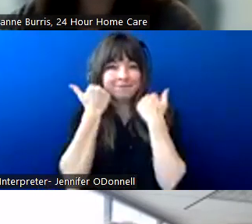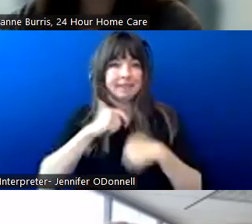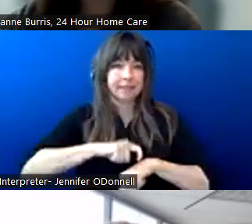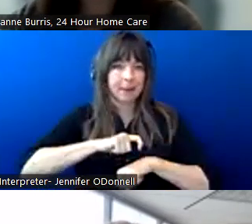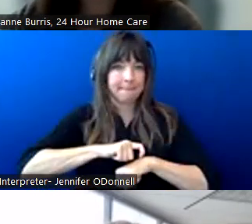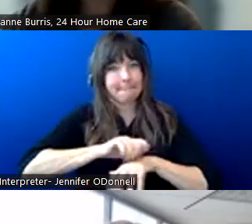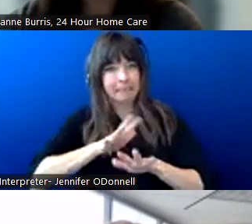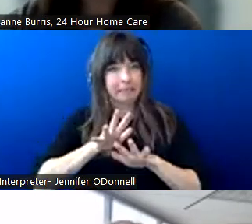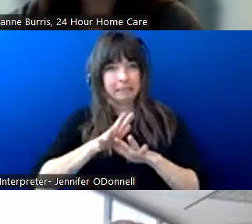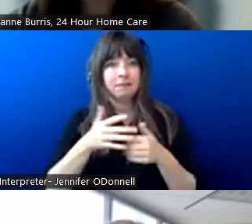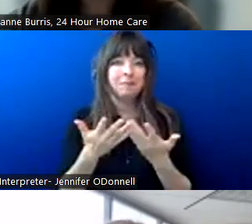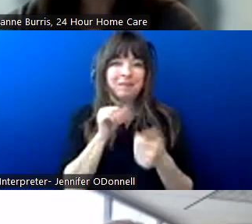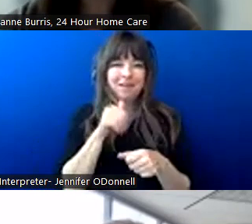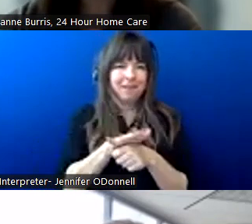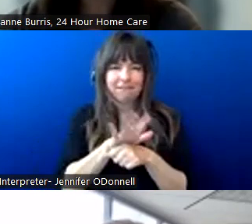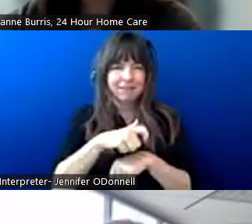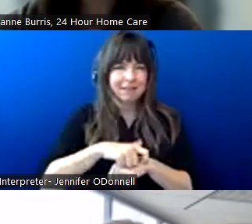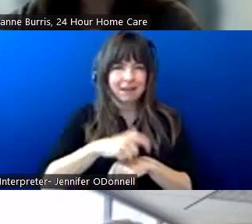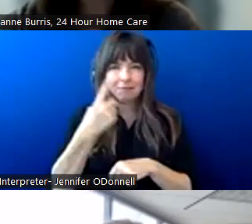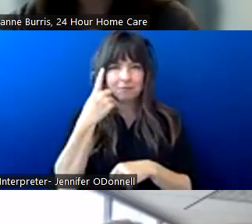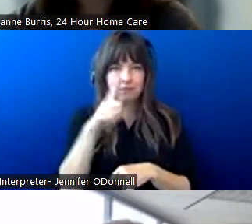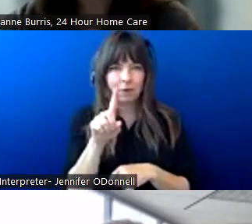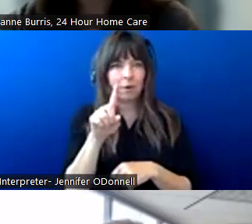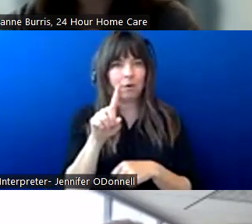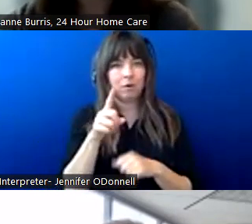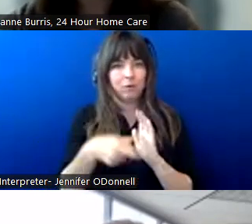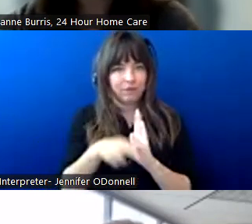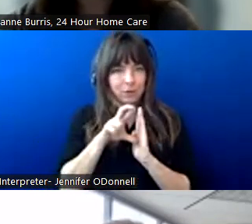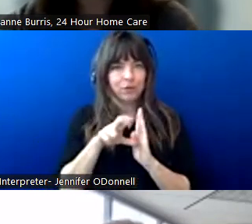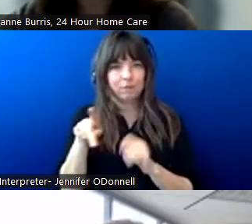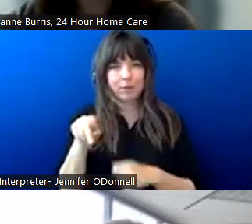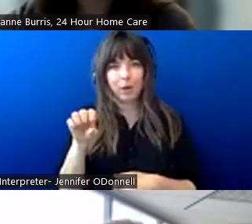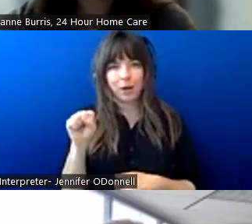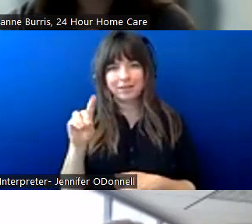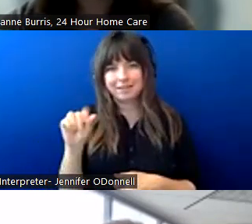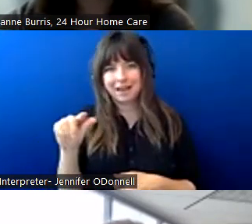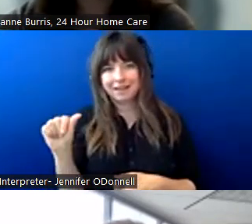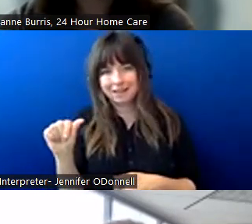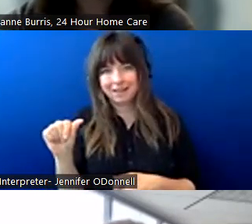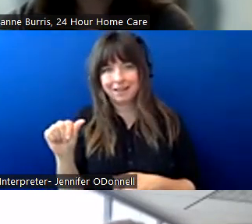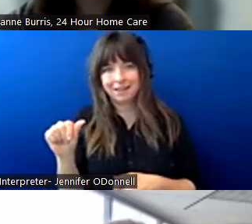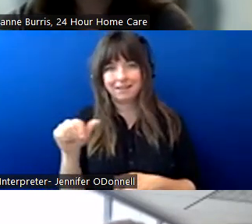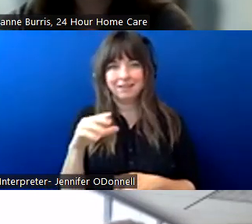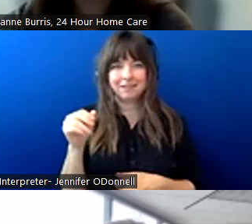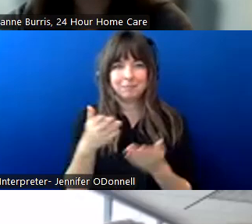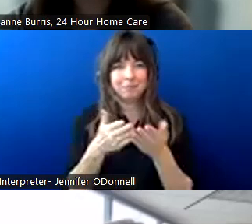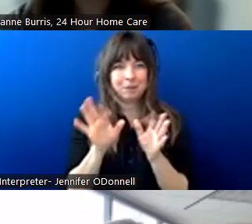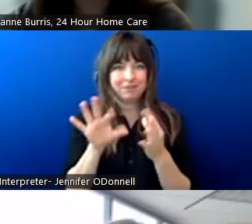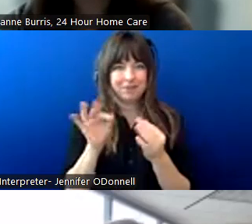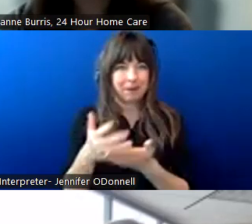sería más consumidor del tiempo y no tendría el tiempo para revisar la información.